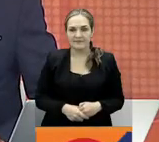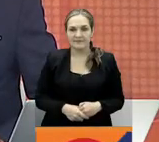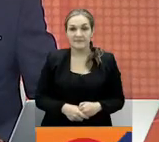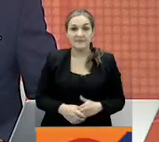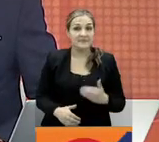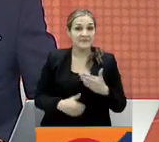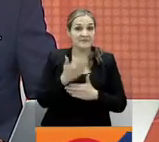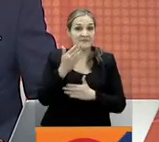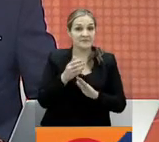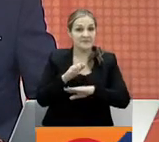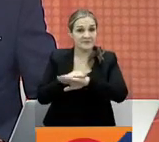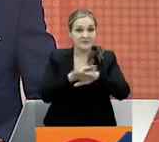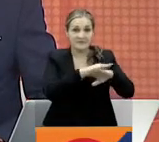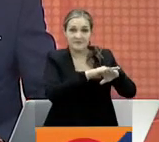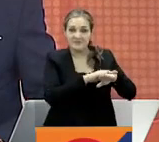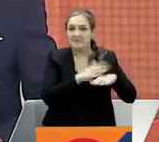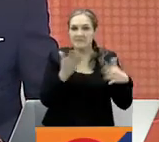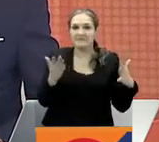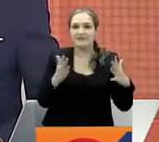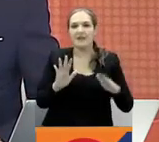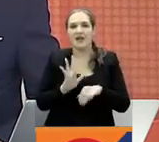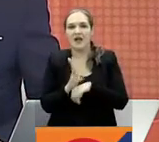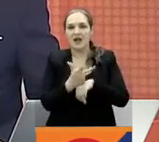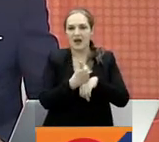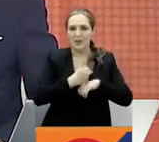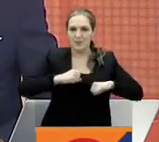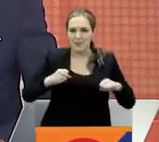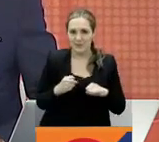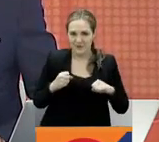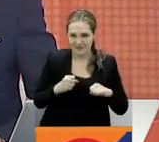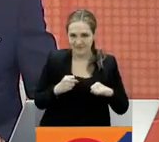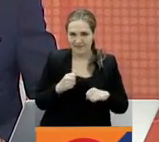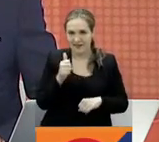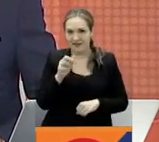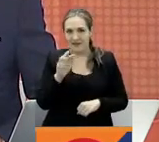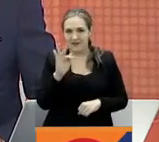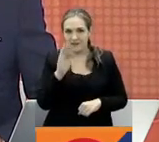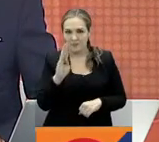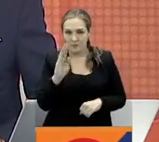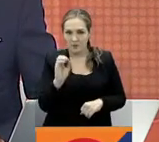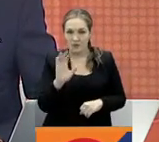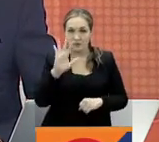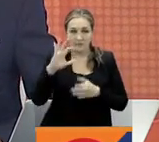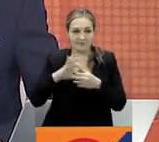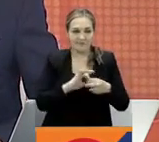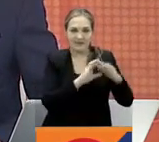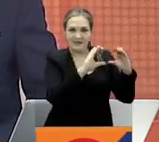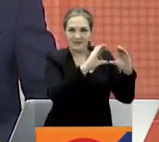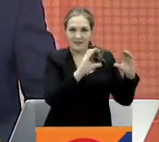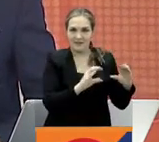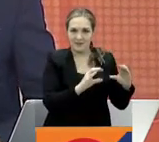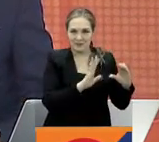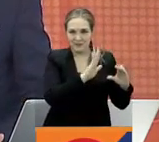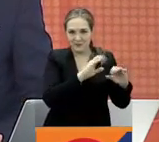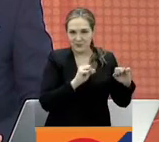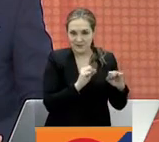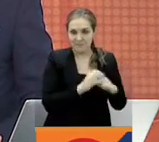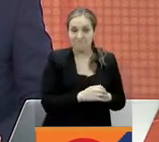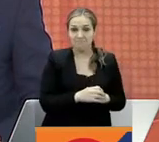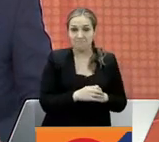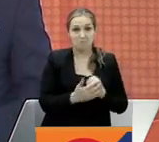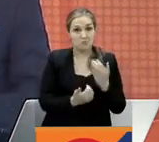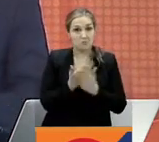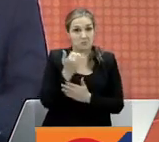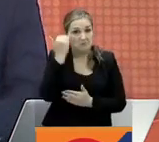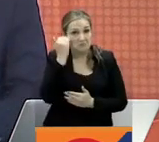Comienza una nueva edición de la Semana Artbo, que hace parte del programa de artes de la Cámara de Comercio de Bogotá. Esta es una nueva